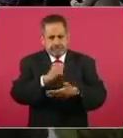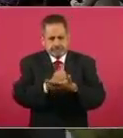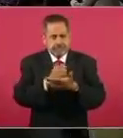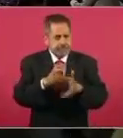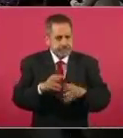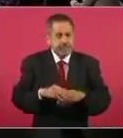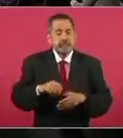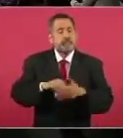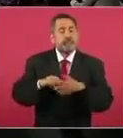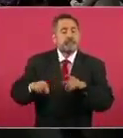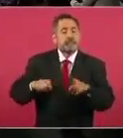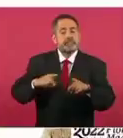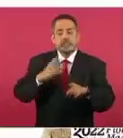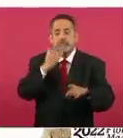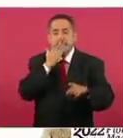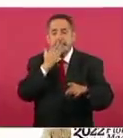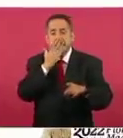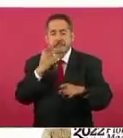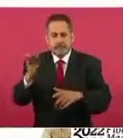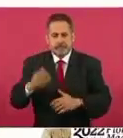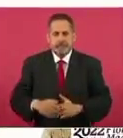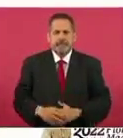Sonora,